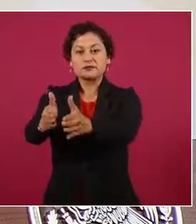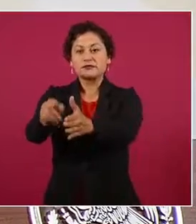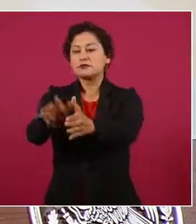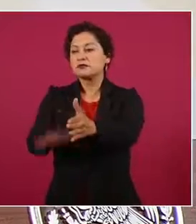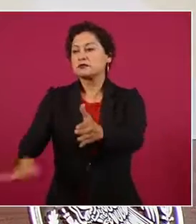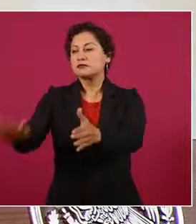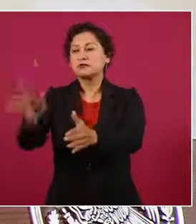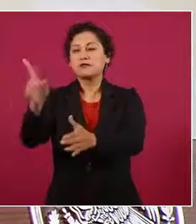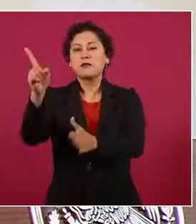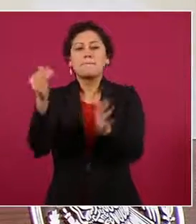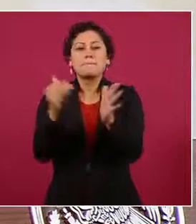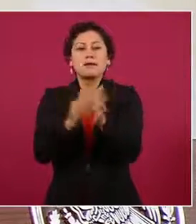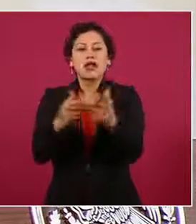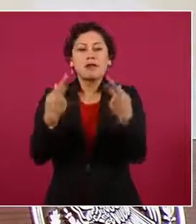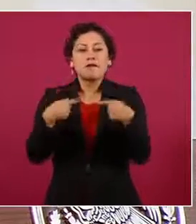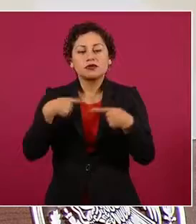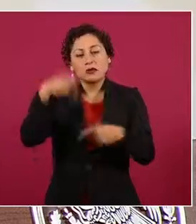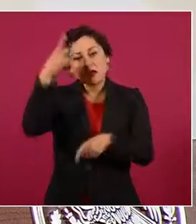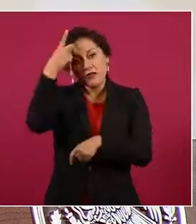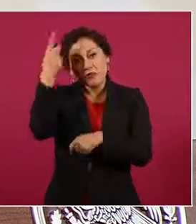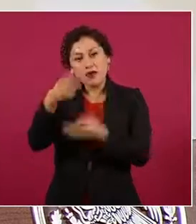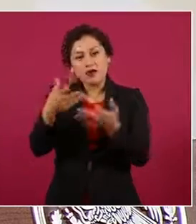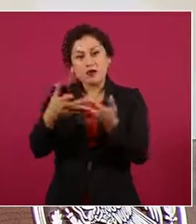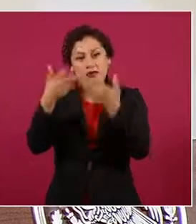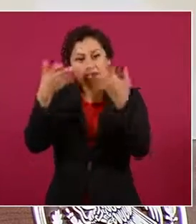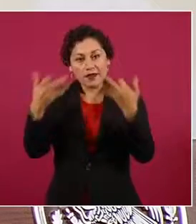ejidatarios y pequeños propietarios,